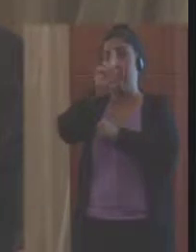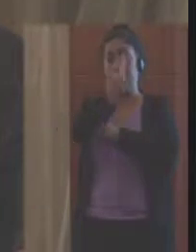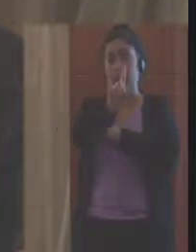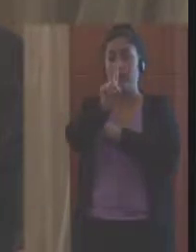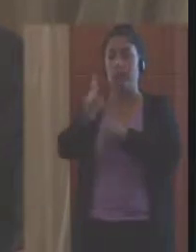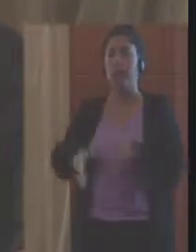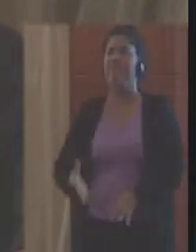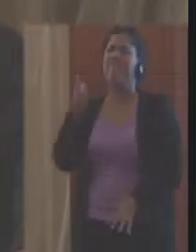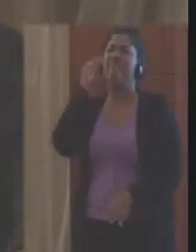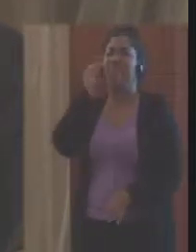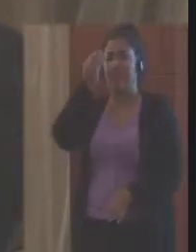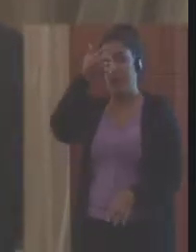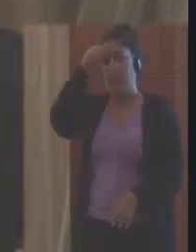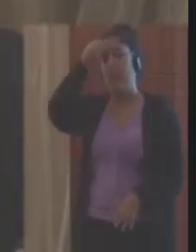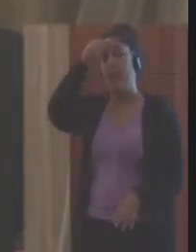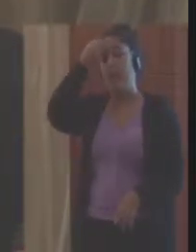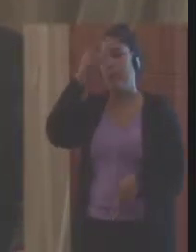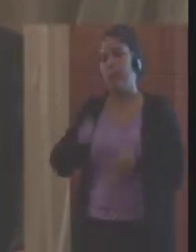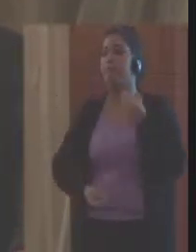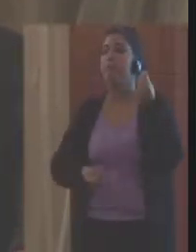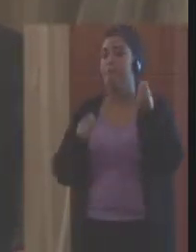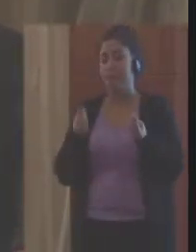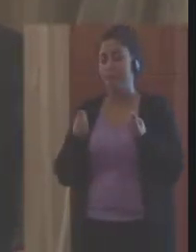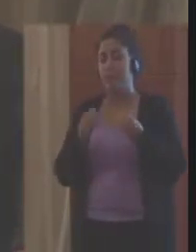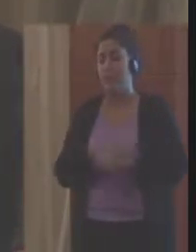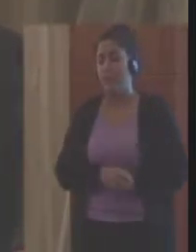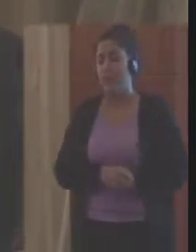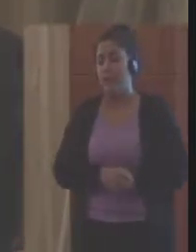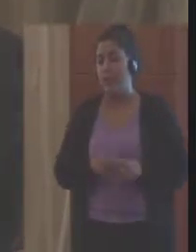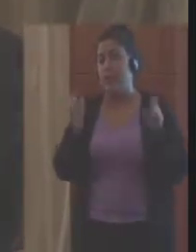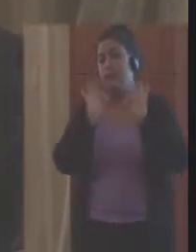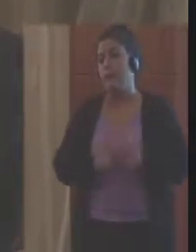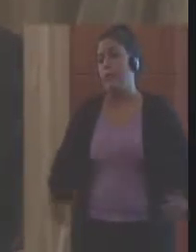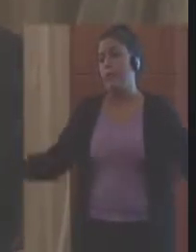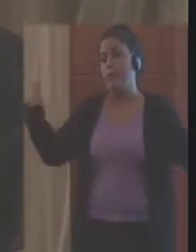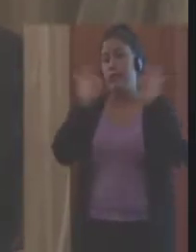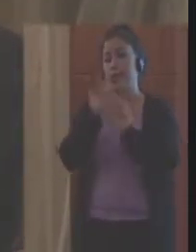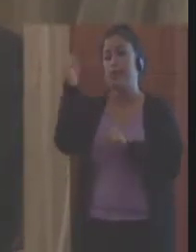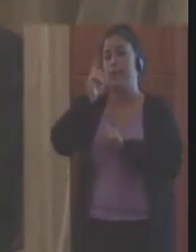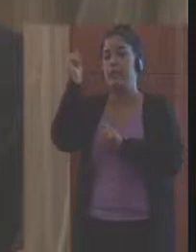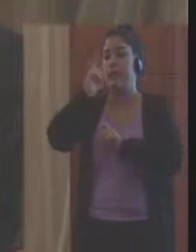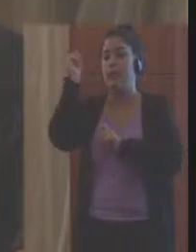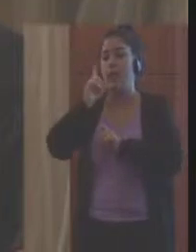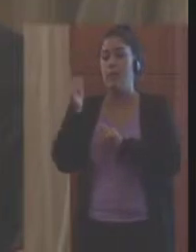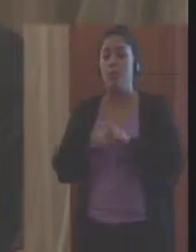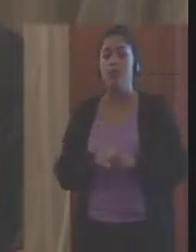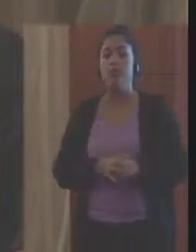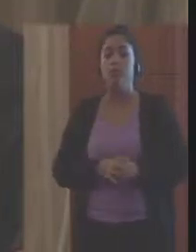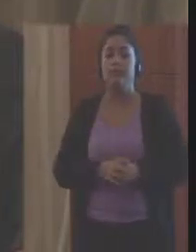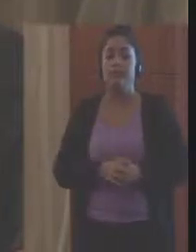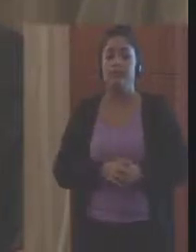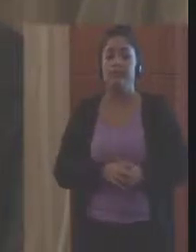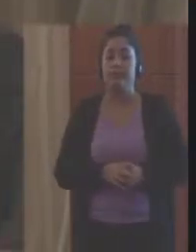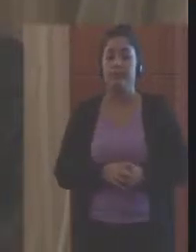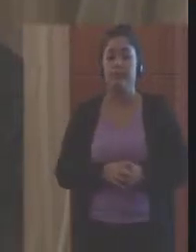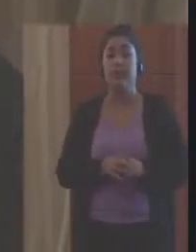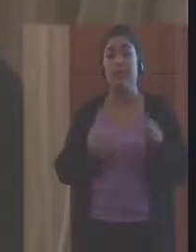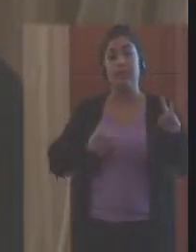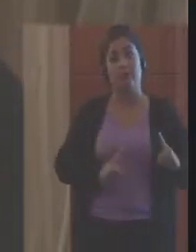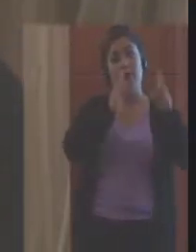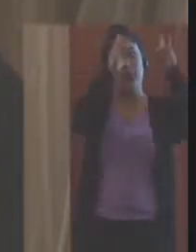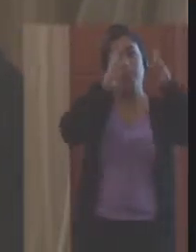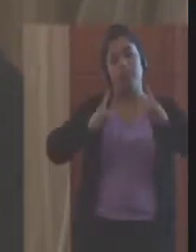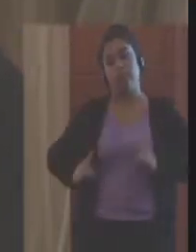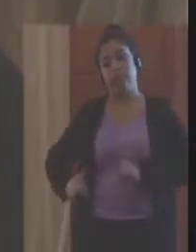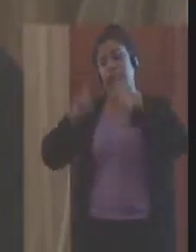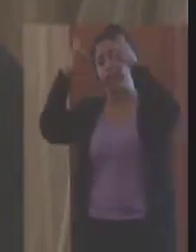structural aprendidas integrity. de So most los buildings in terremotos es que Jamaica today necesitamos are overbuilt in una terms of the integridad steel estructural. La and mayoría concrete de los that edificios goes están hechos